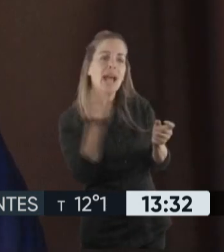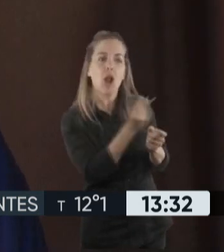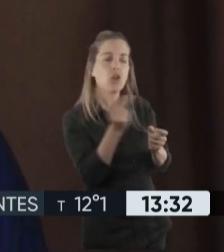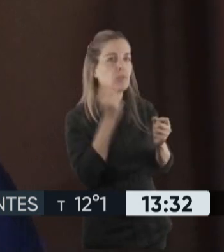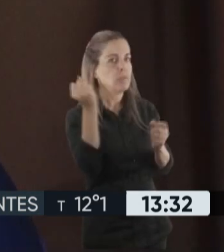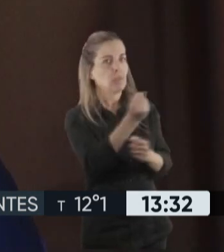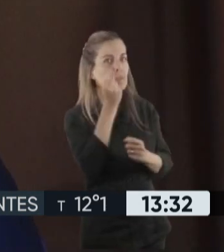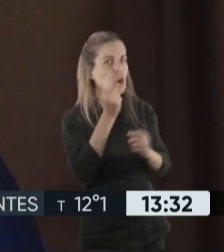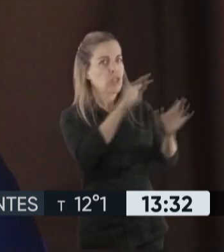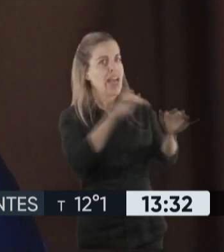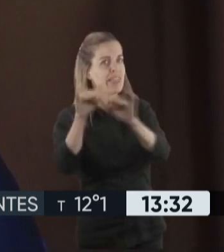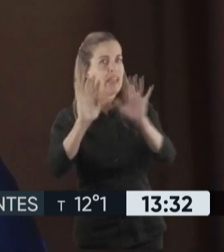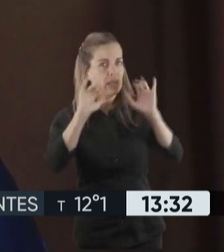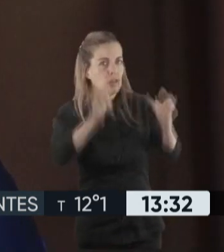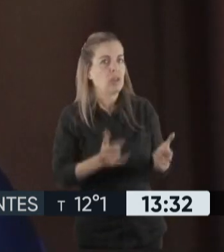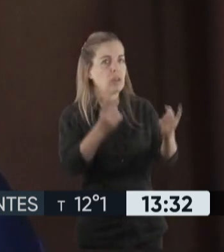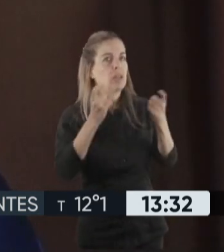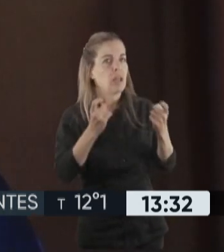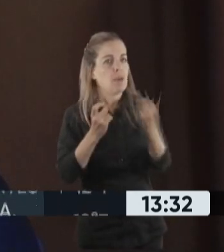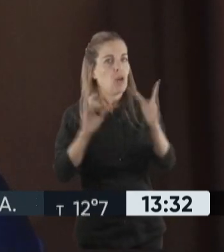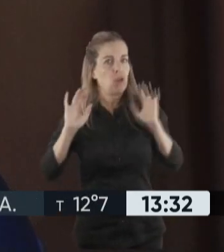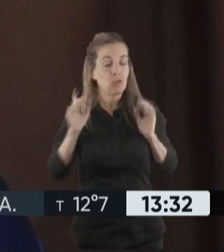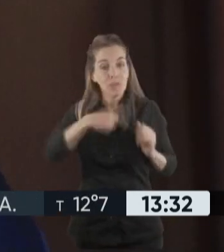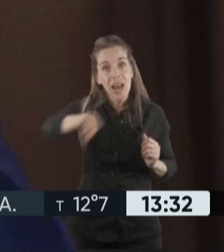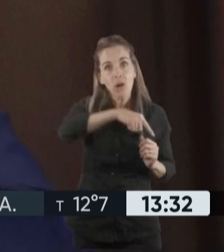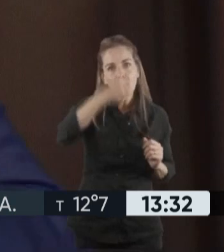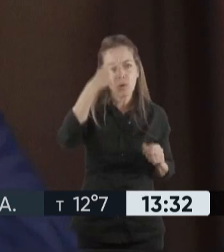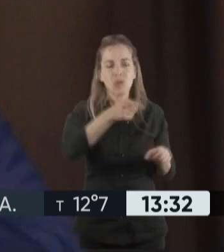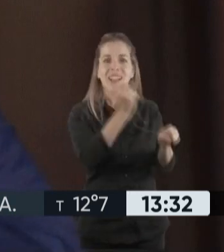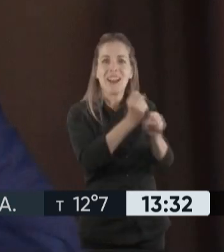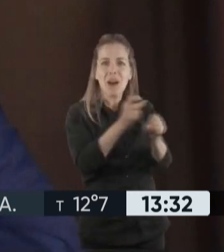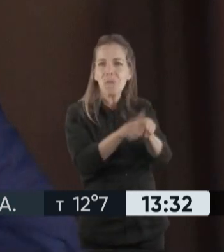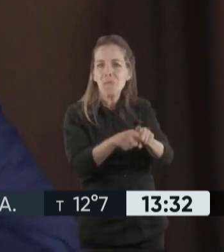dos cosas hacen falta. Para nosotros el trabajo no es un costo.